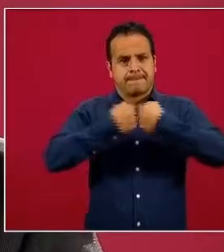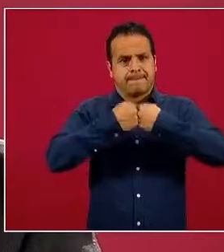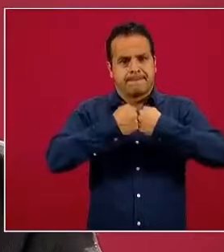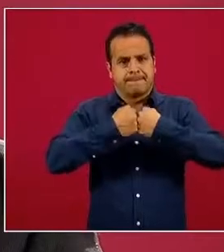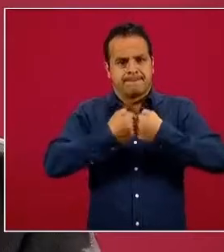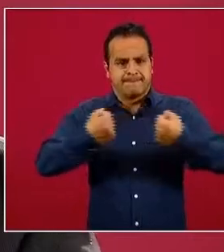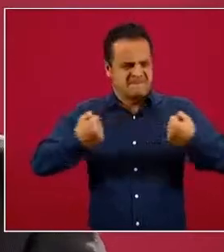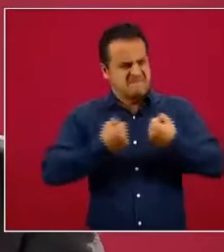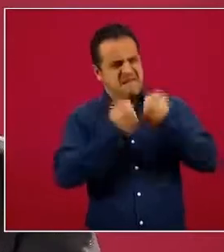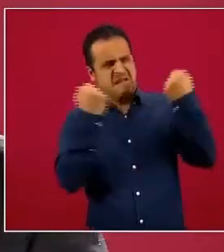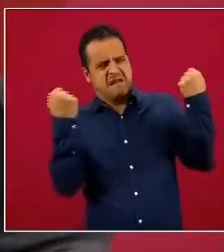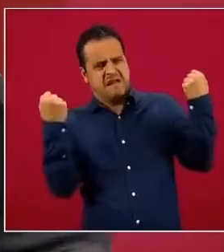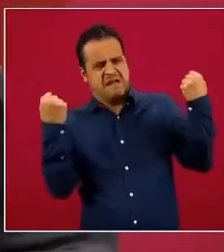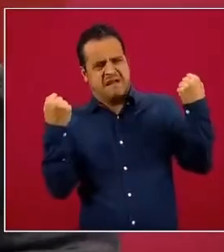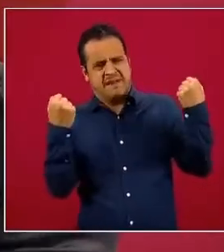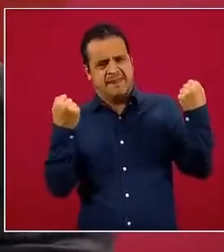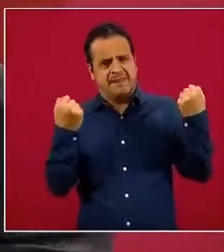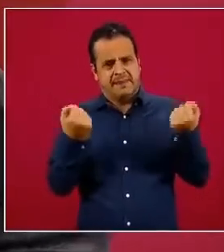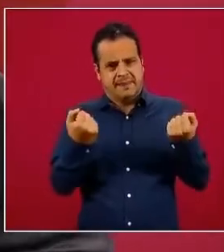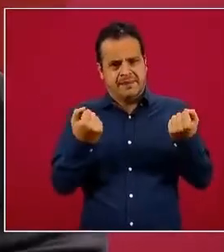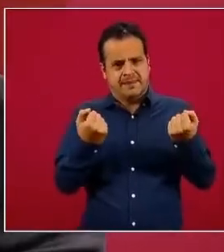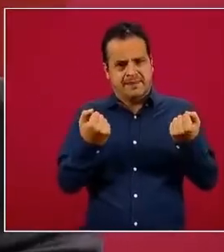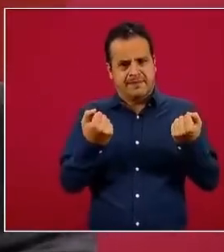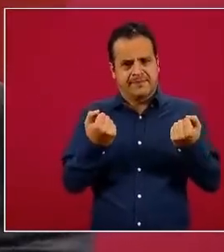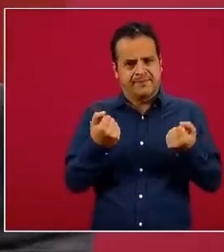del mundo. No olvidar que las fronteras son